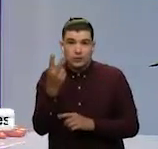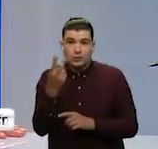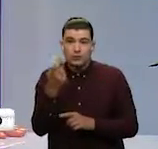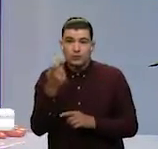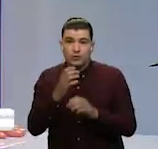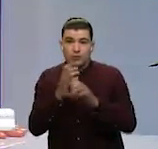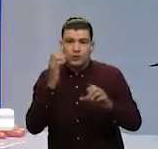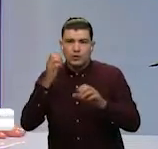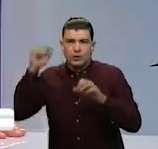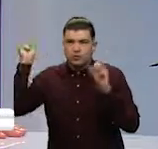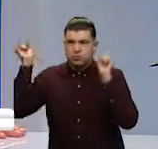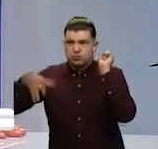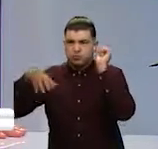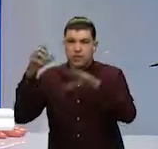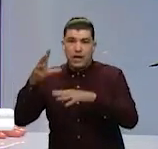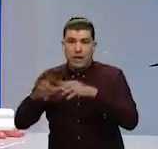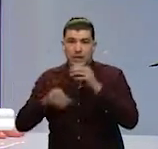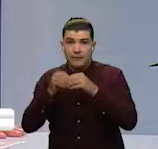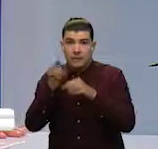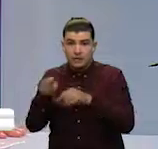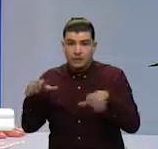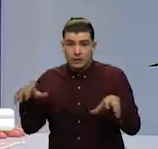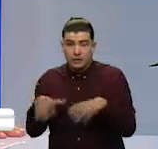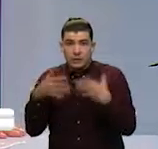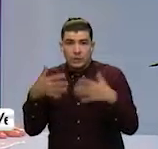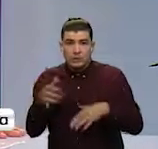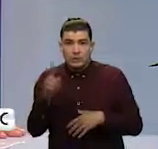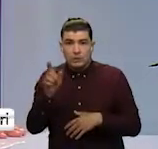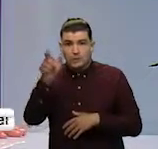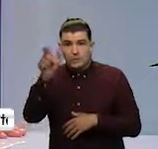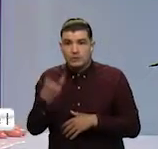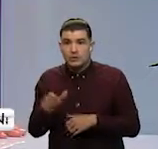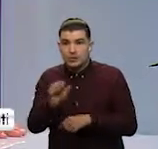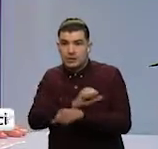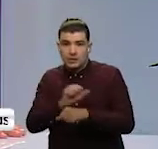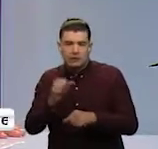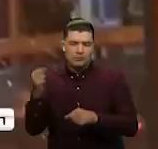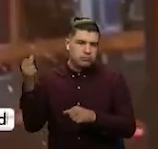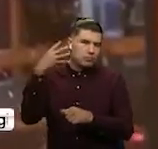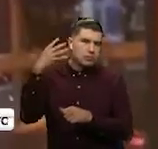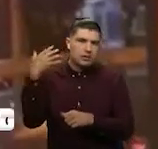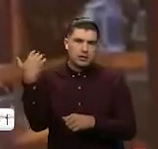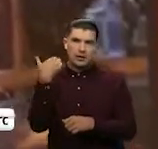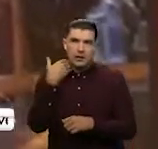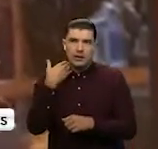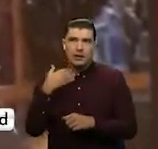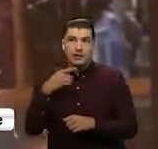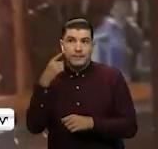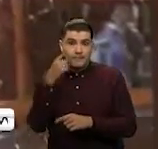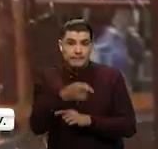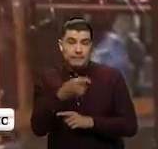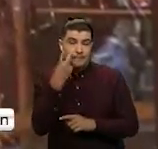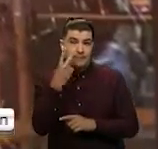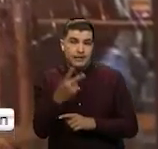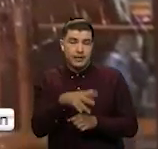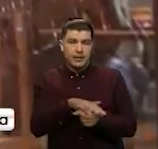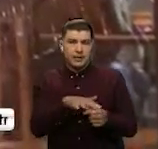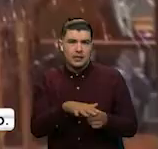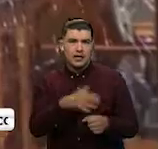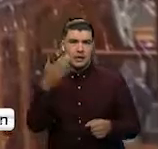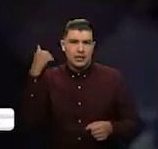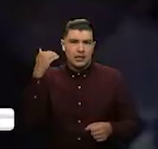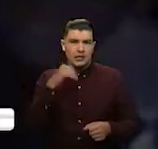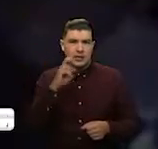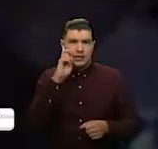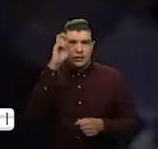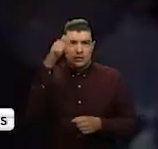fueron apedreados incluso en esas acciones resultó herido un conductor estos hechos se registraron en el norte de